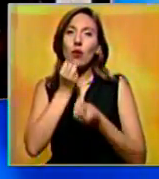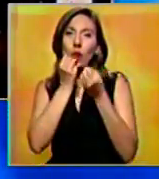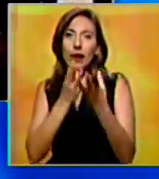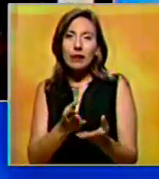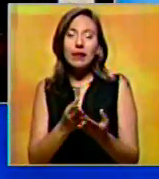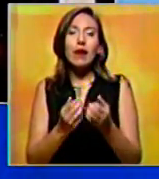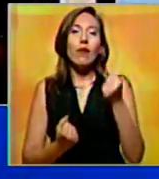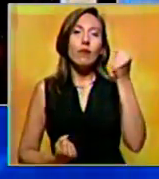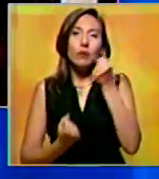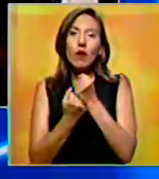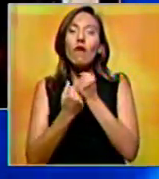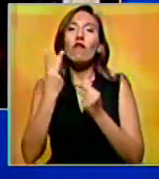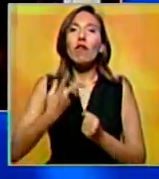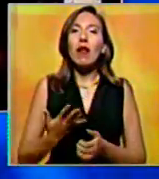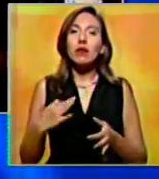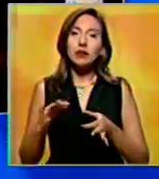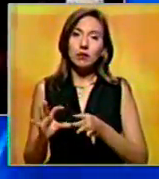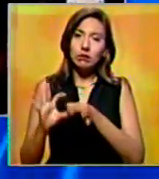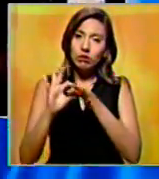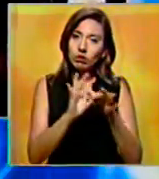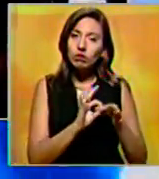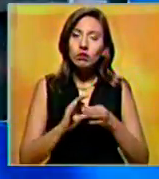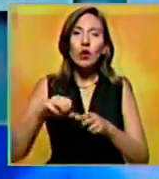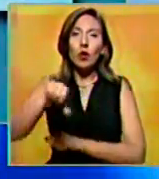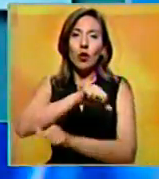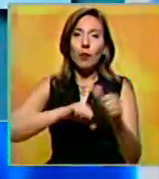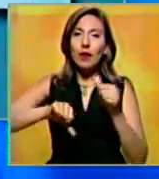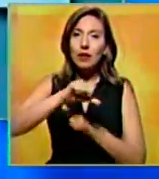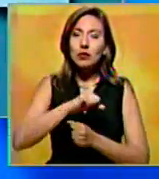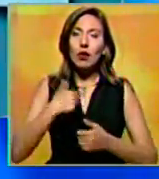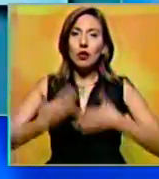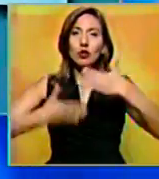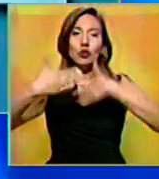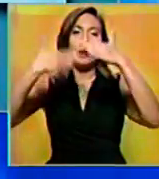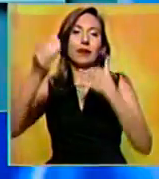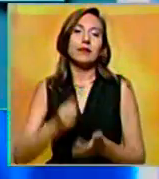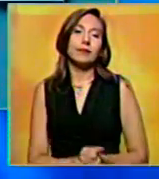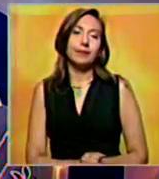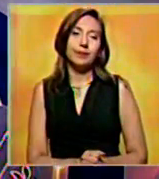que se refuerzan los valores de convivencia y superación personal.